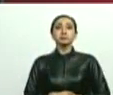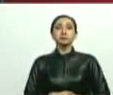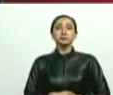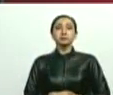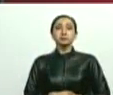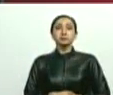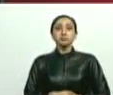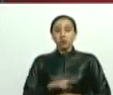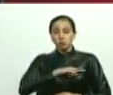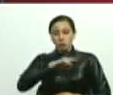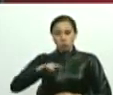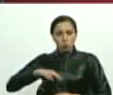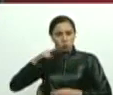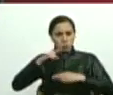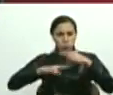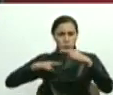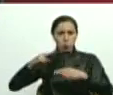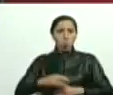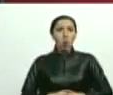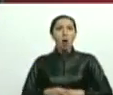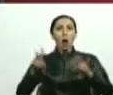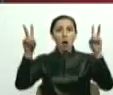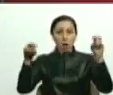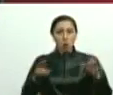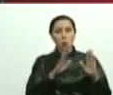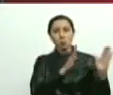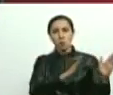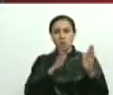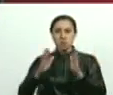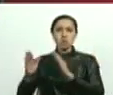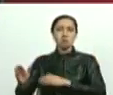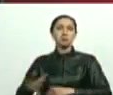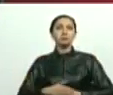lo vamos construyendo para una nueva etapa.